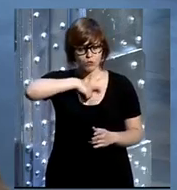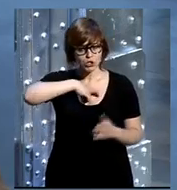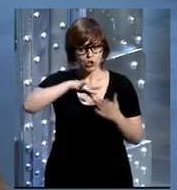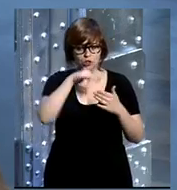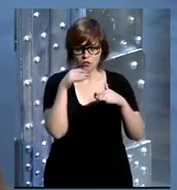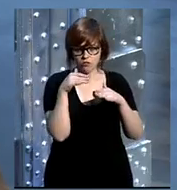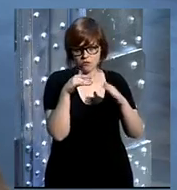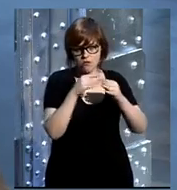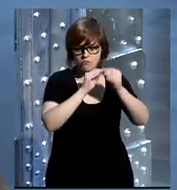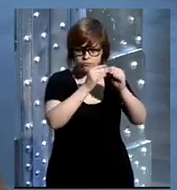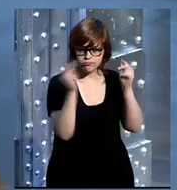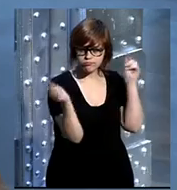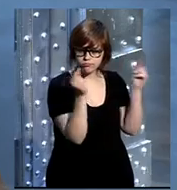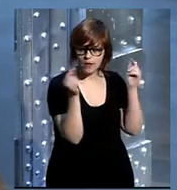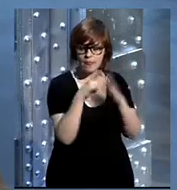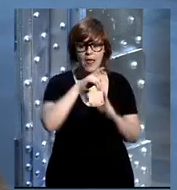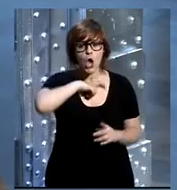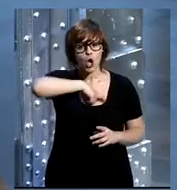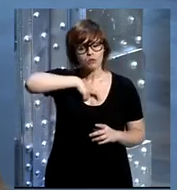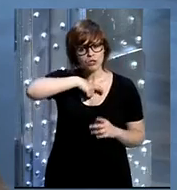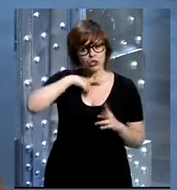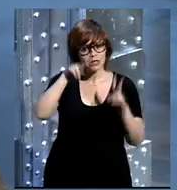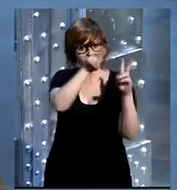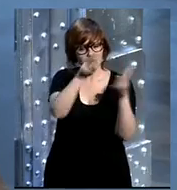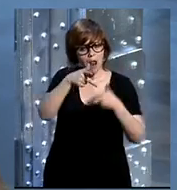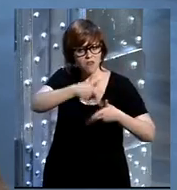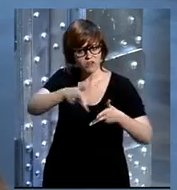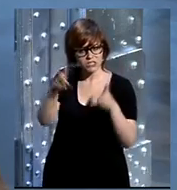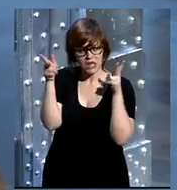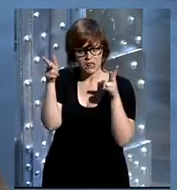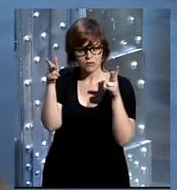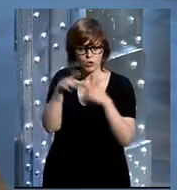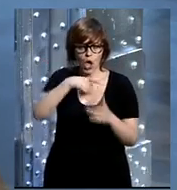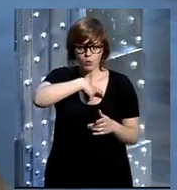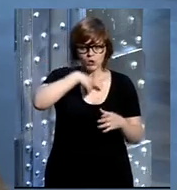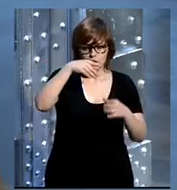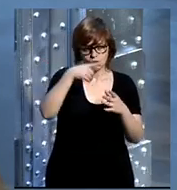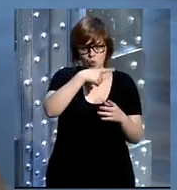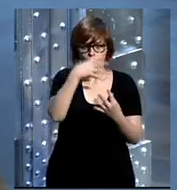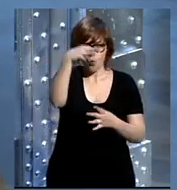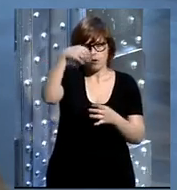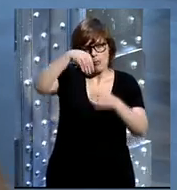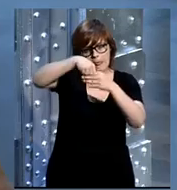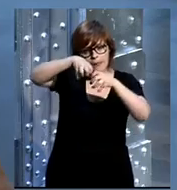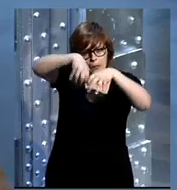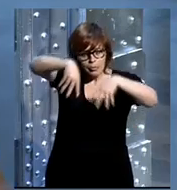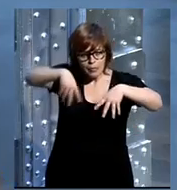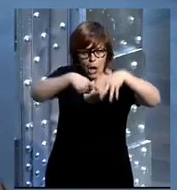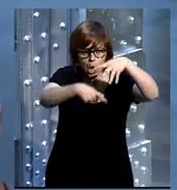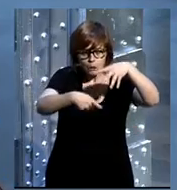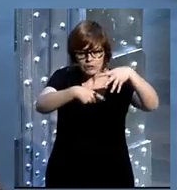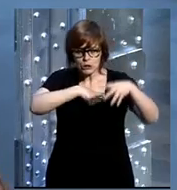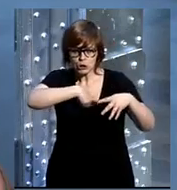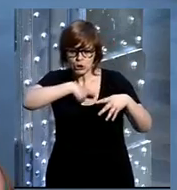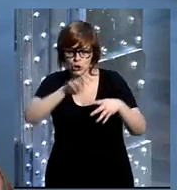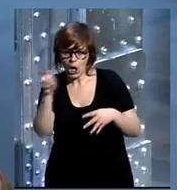del asunto, que es la Comisión de Libertades del Parlamento Europeo. Hay una serie de comisiones que han tenido opinión, y entre esas comisiones está